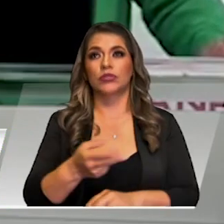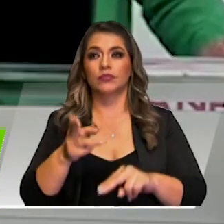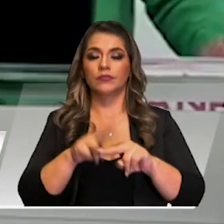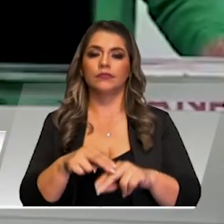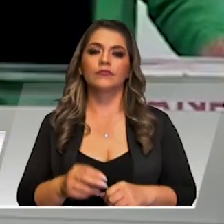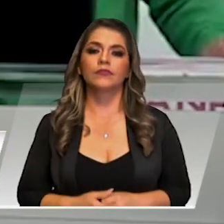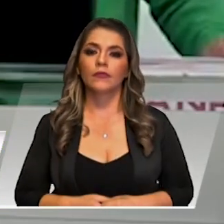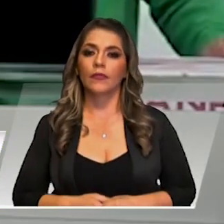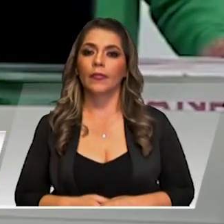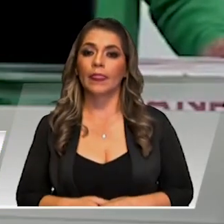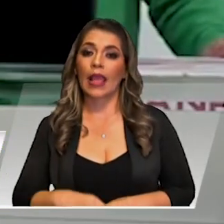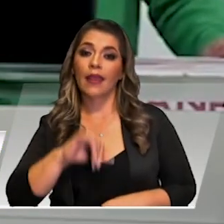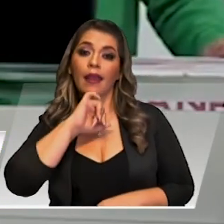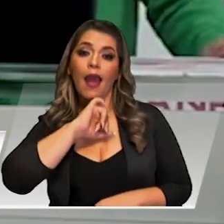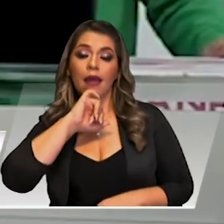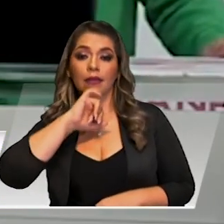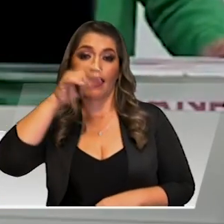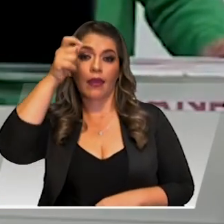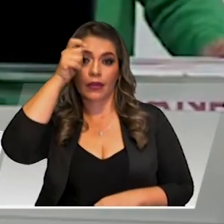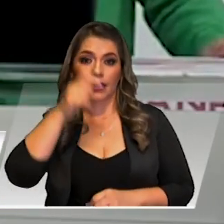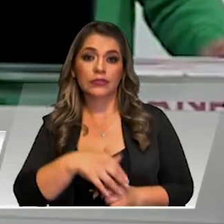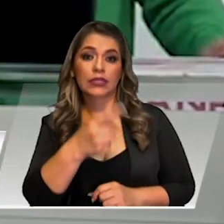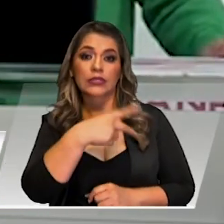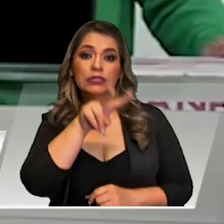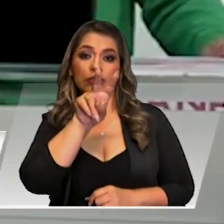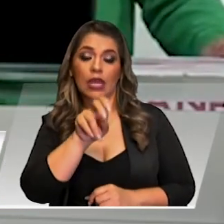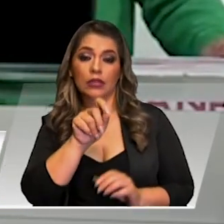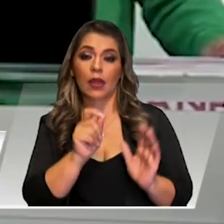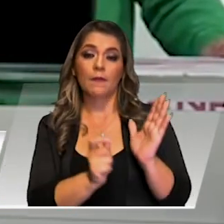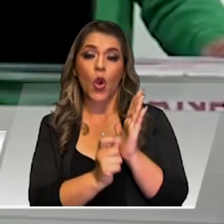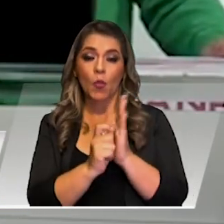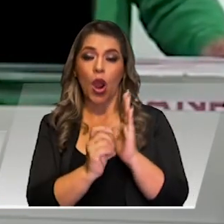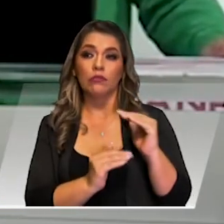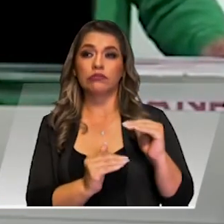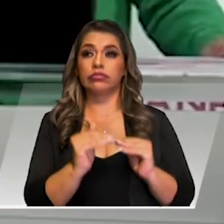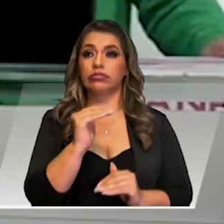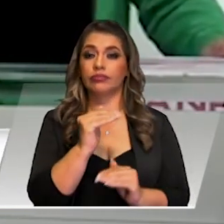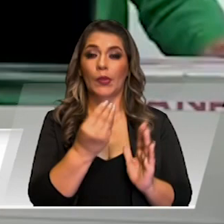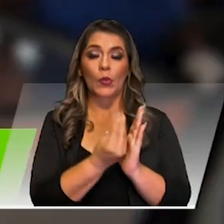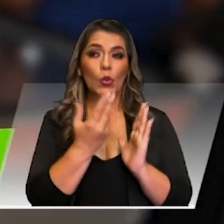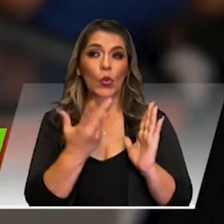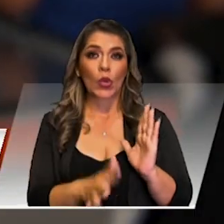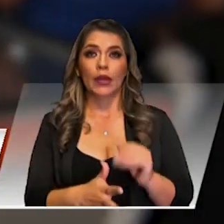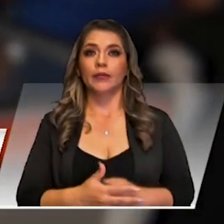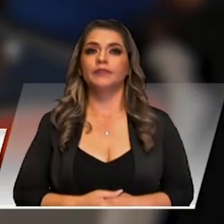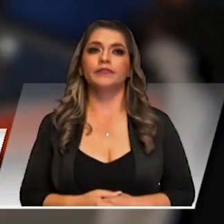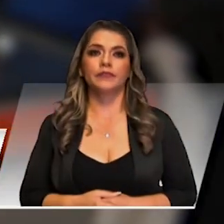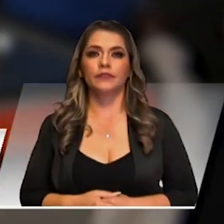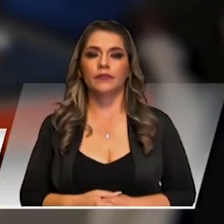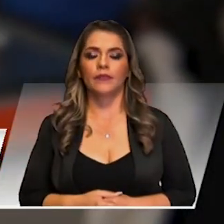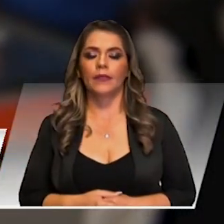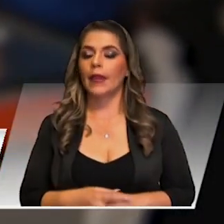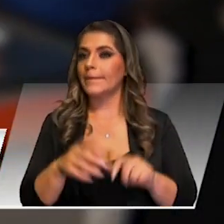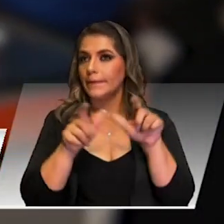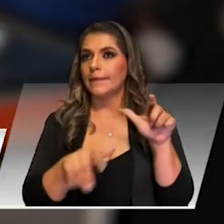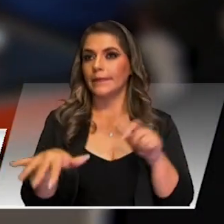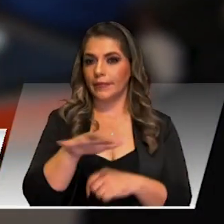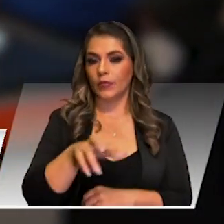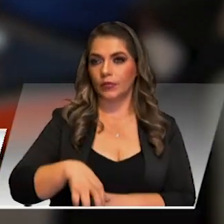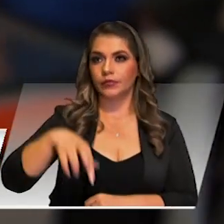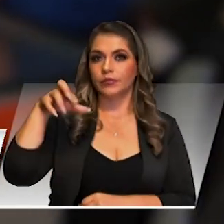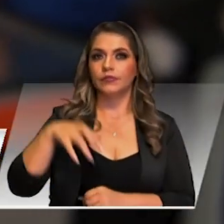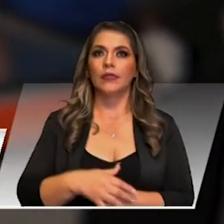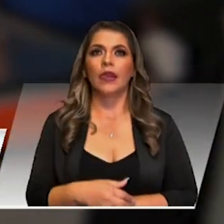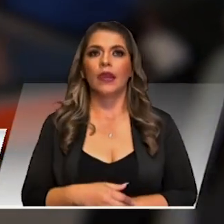carne de res aportó 17 puntos en donde los problemas de abastecimiento. Para los expertos, las personas